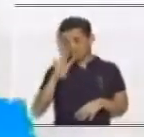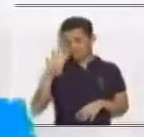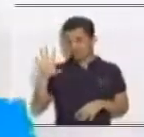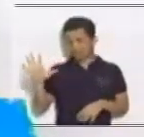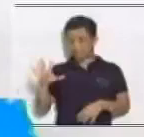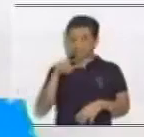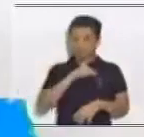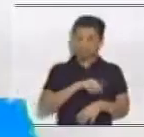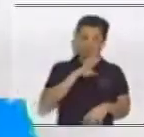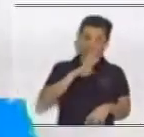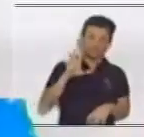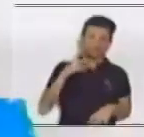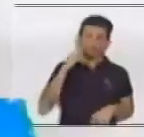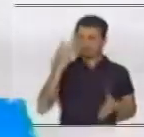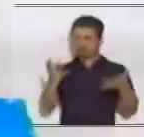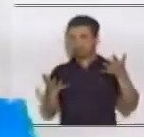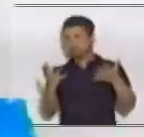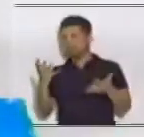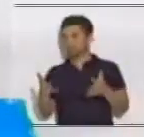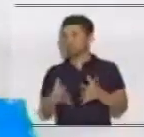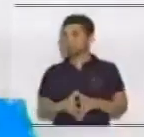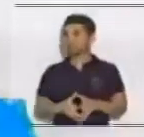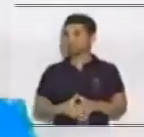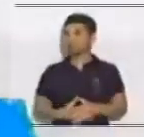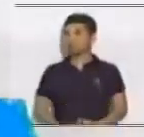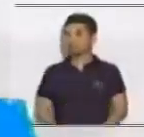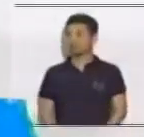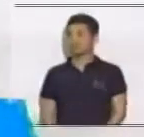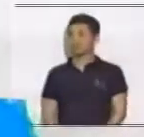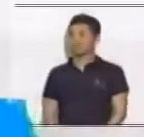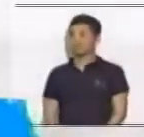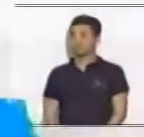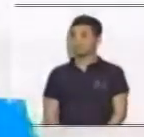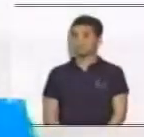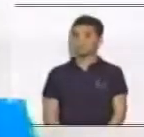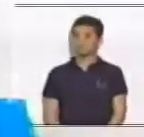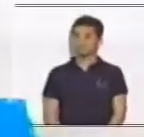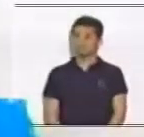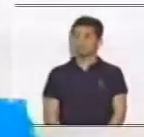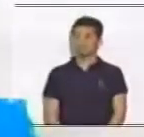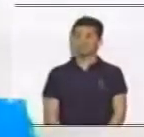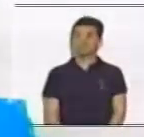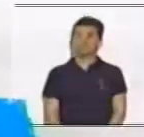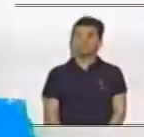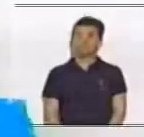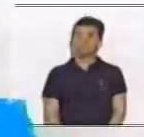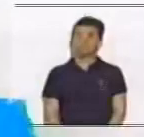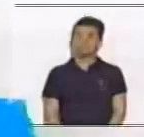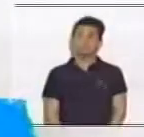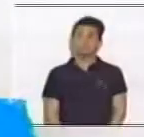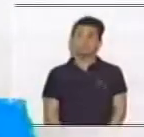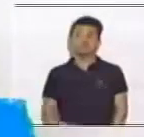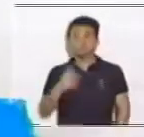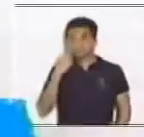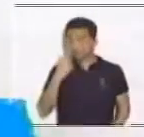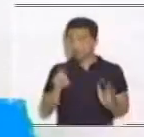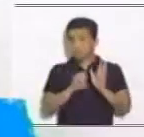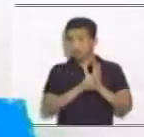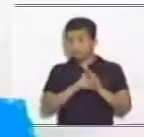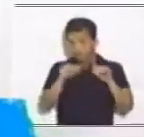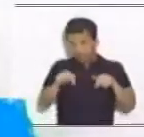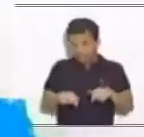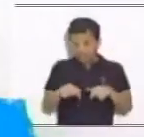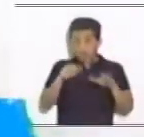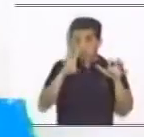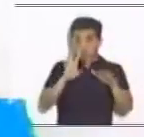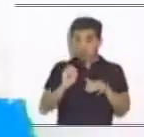se compensan. Si se fijan, miren pues, si aquí hay 90, entonces mi sentido común me dice que los